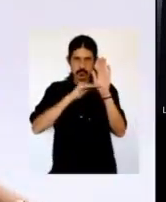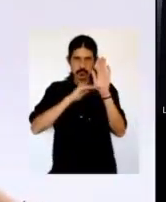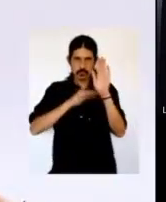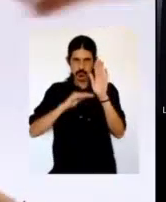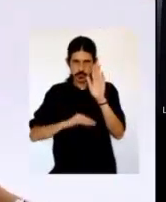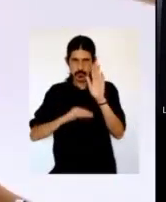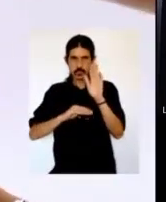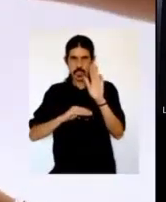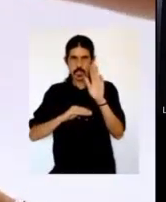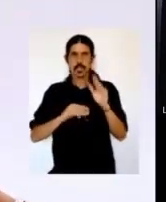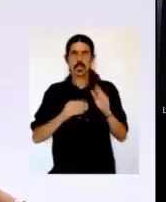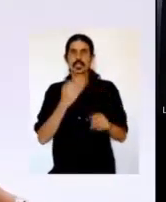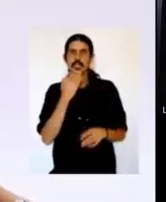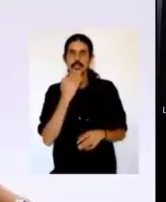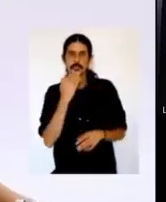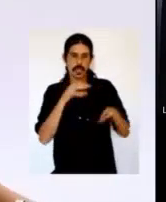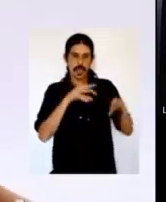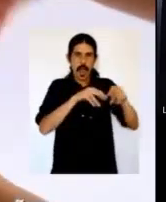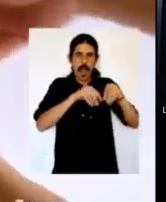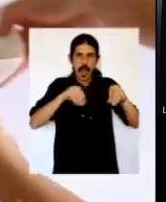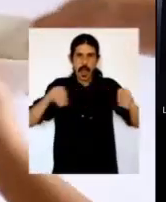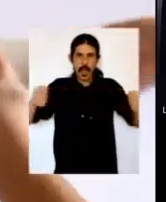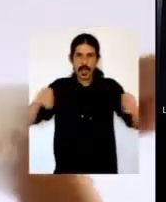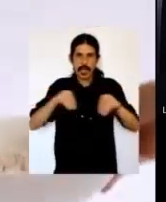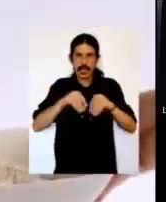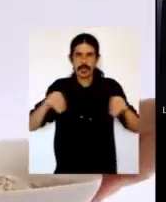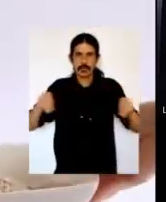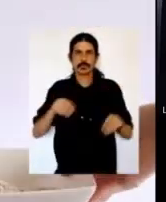un puñado de piedras muy pequeñas,